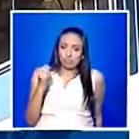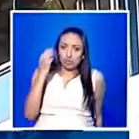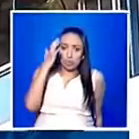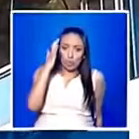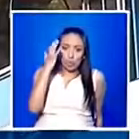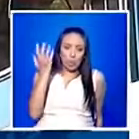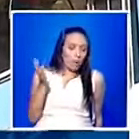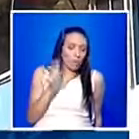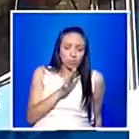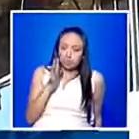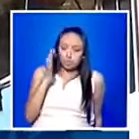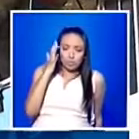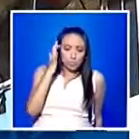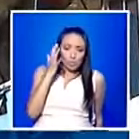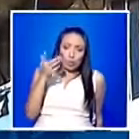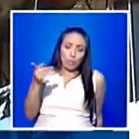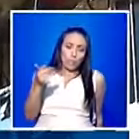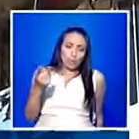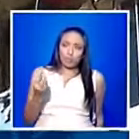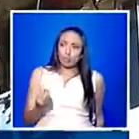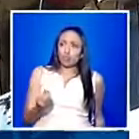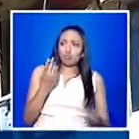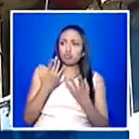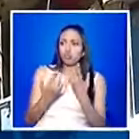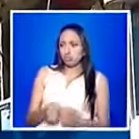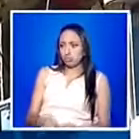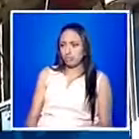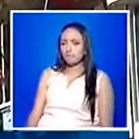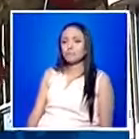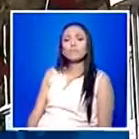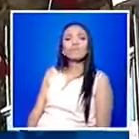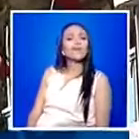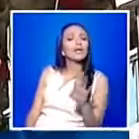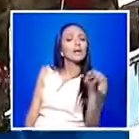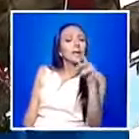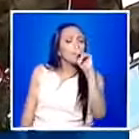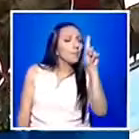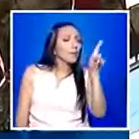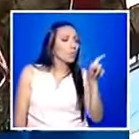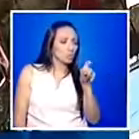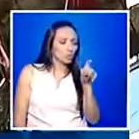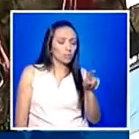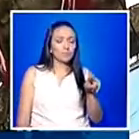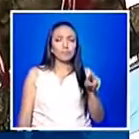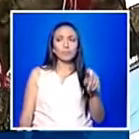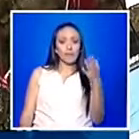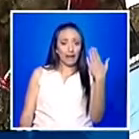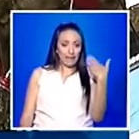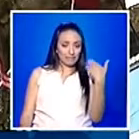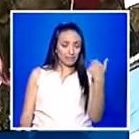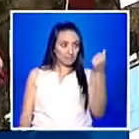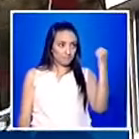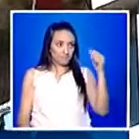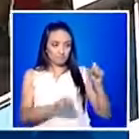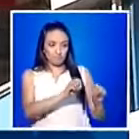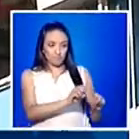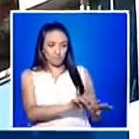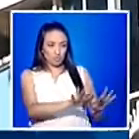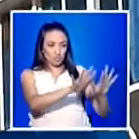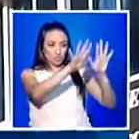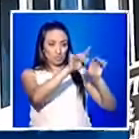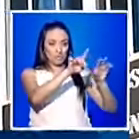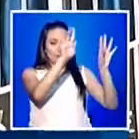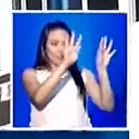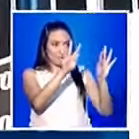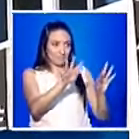mucho, mucho el tema de esto de los incendios. Vecino, antes, incluso la parte que mostramos, donde está creciendo la maleza, me decía